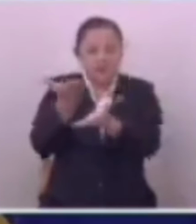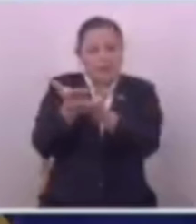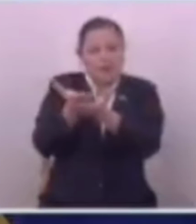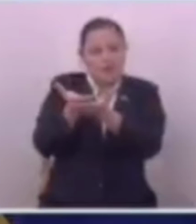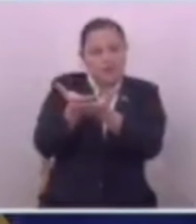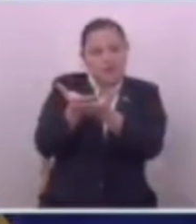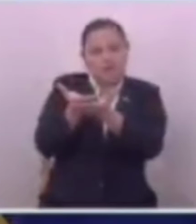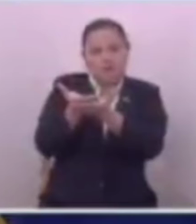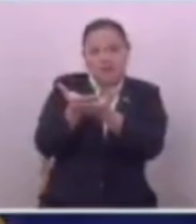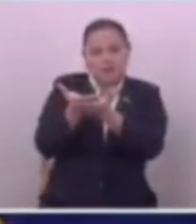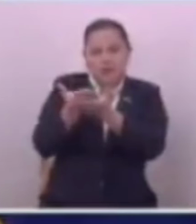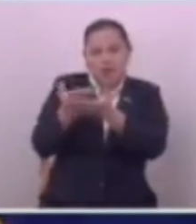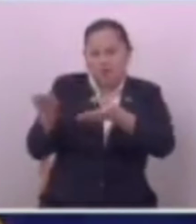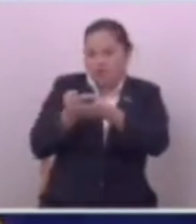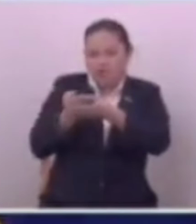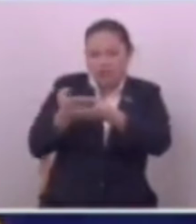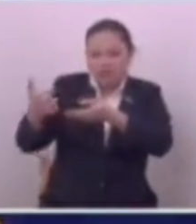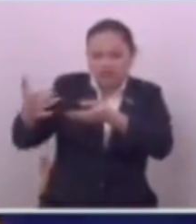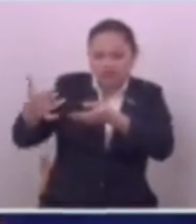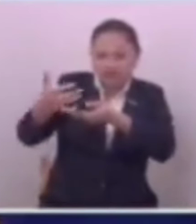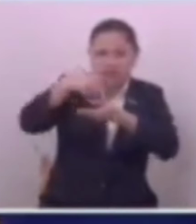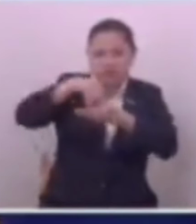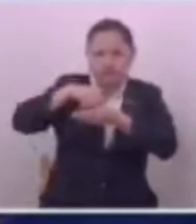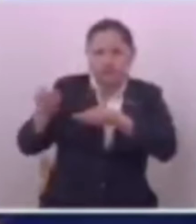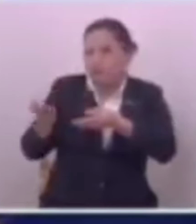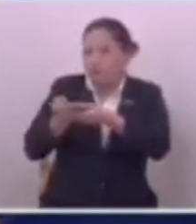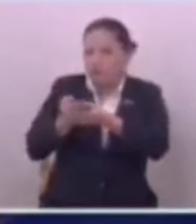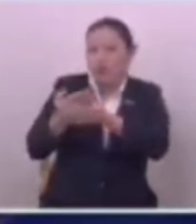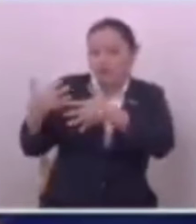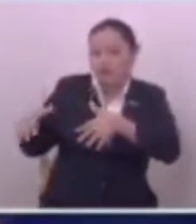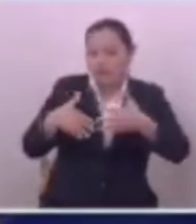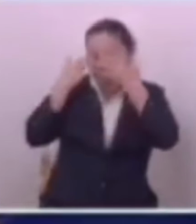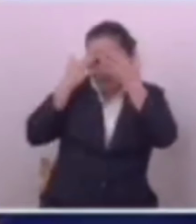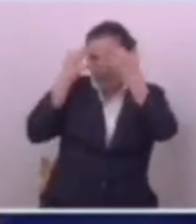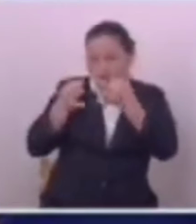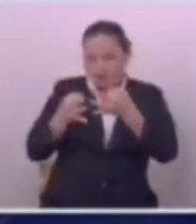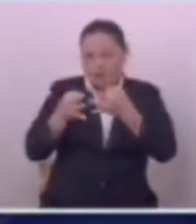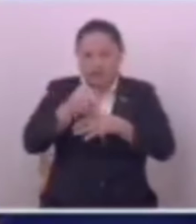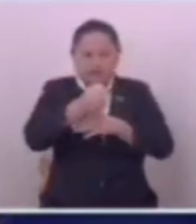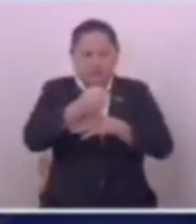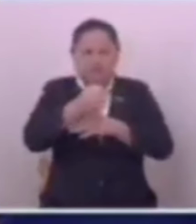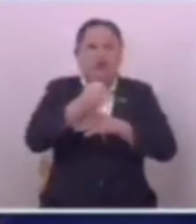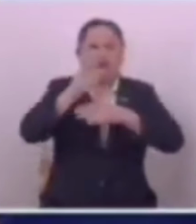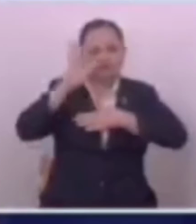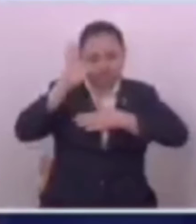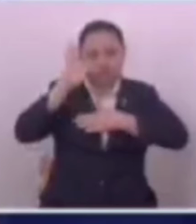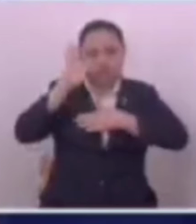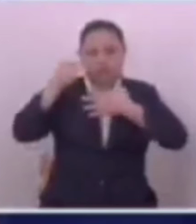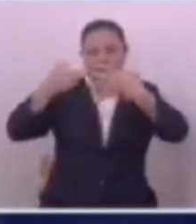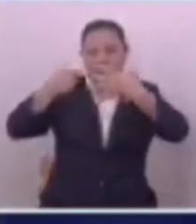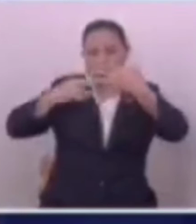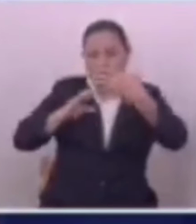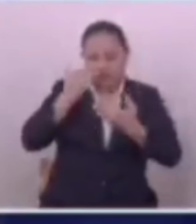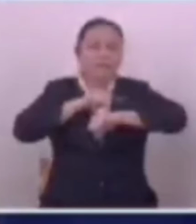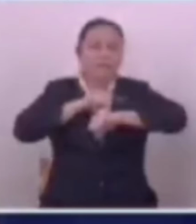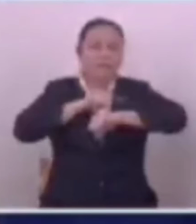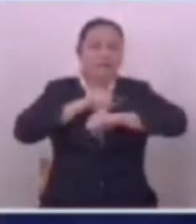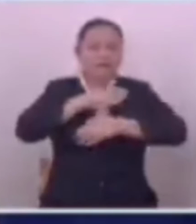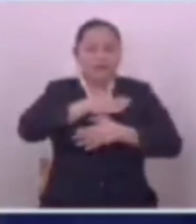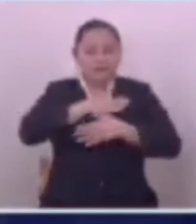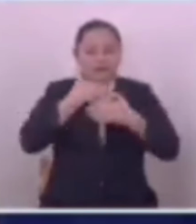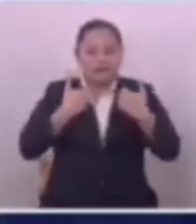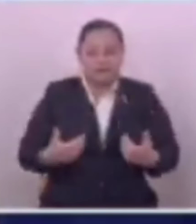pruebas y evidencias que se van recolectando. Y actúa con estricto cumplimiento a la Constitución de la República, a las leyes,